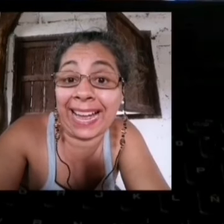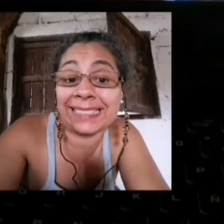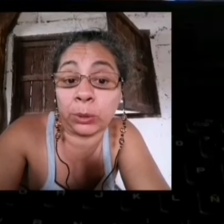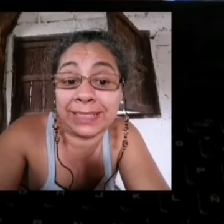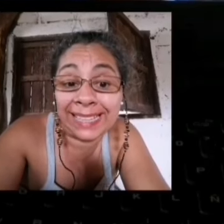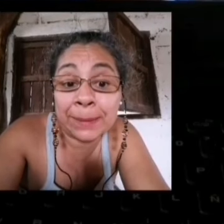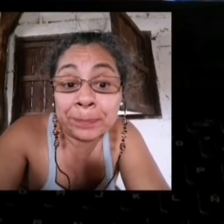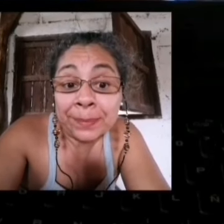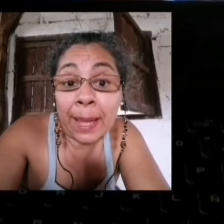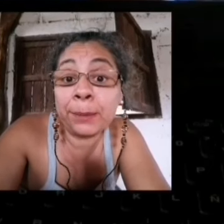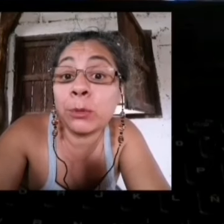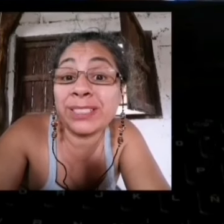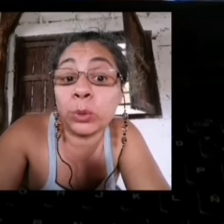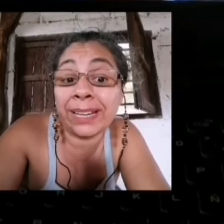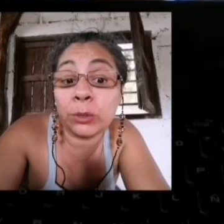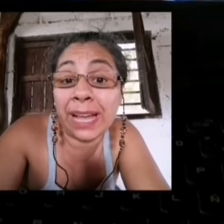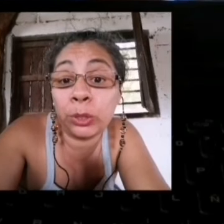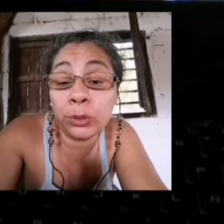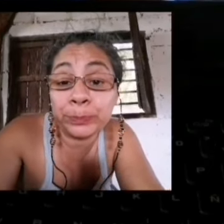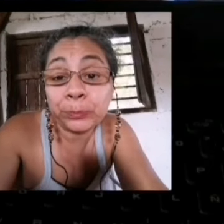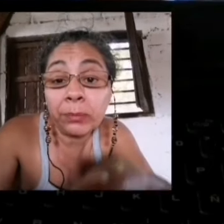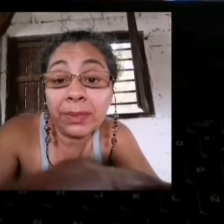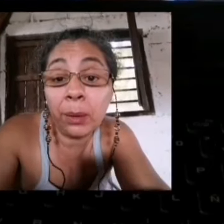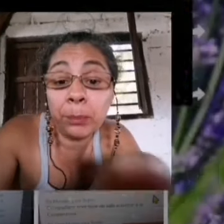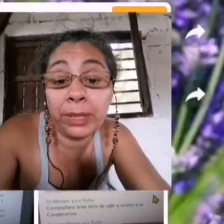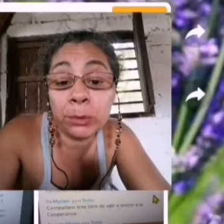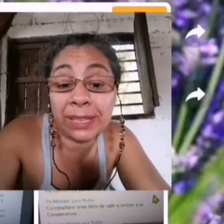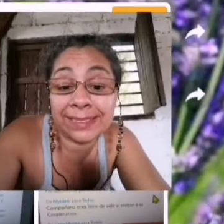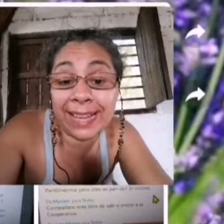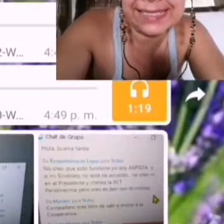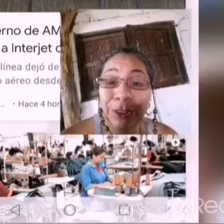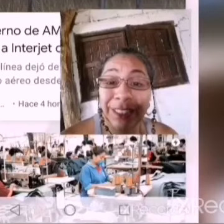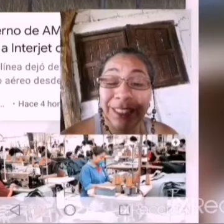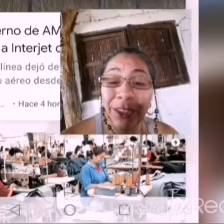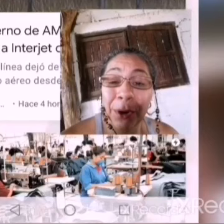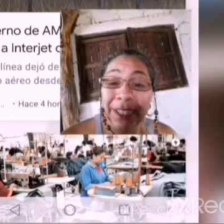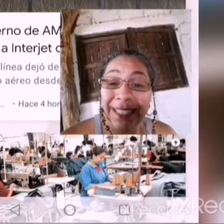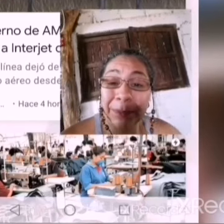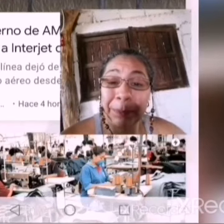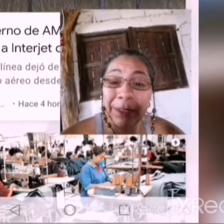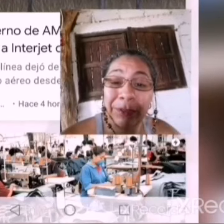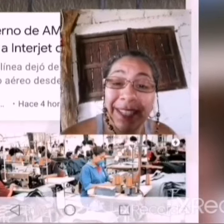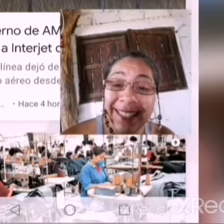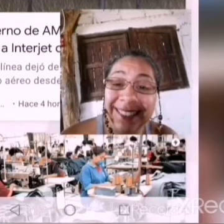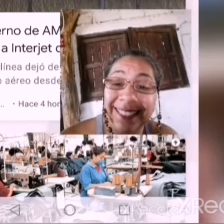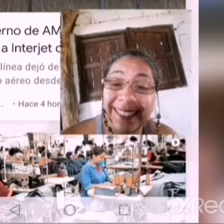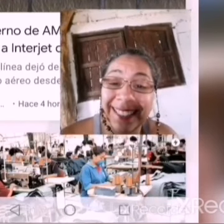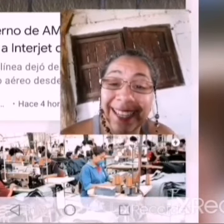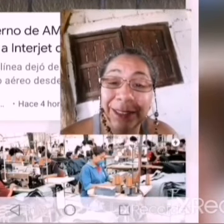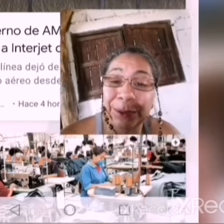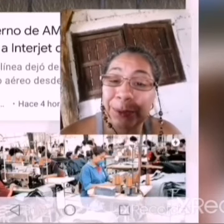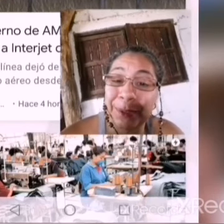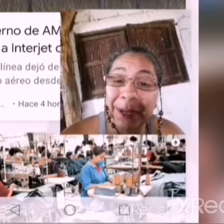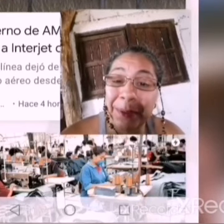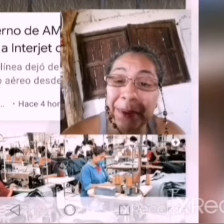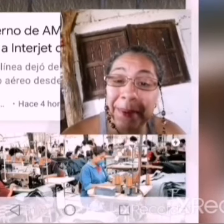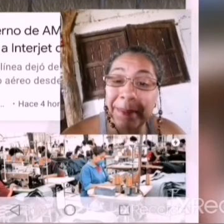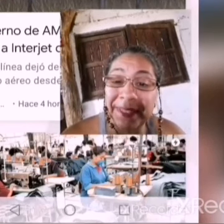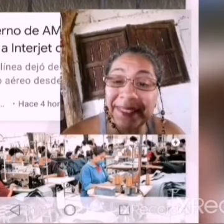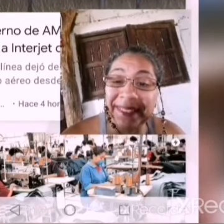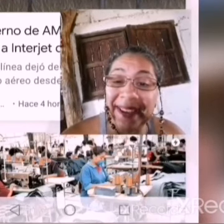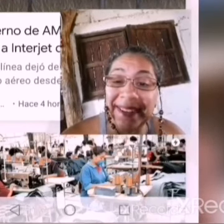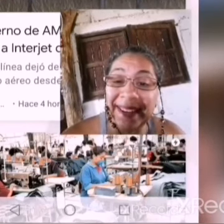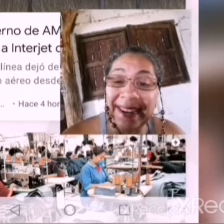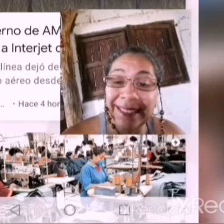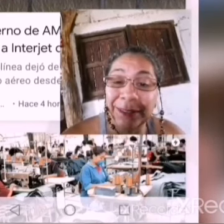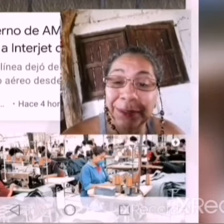aquí en Alas Cortadas. A ver, vamos a escuchar los audios. Ponemos atrás. Audiciones, prefieren sindicatos, una nueva